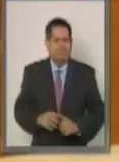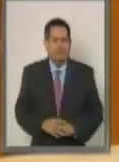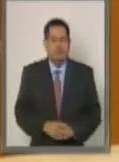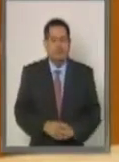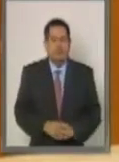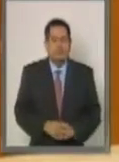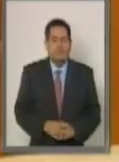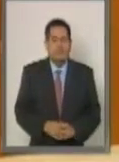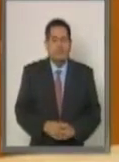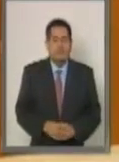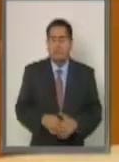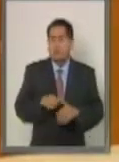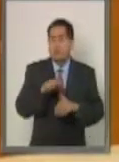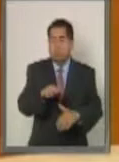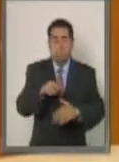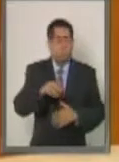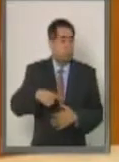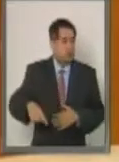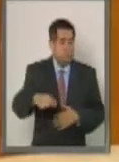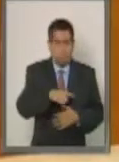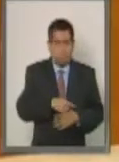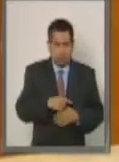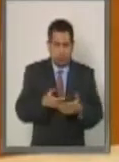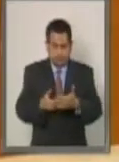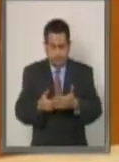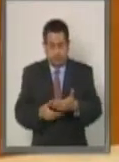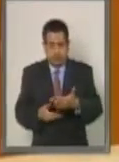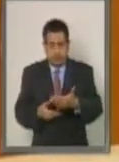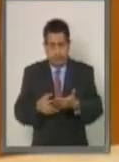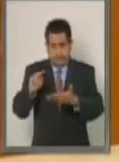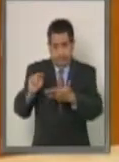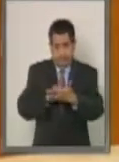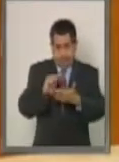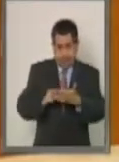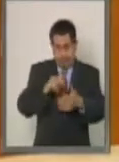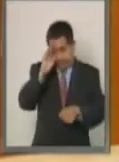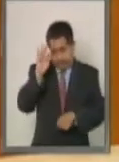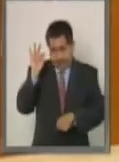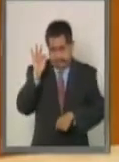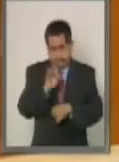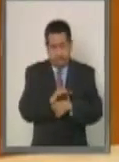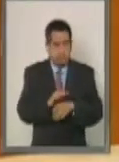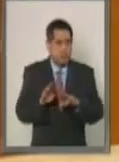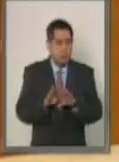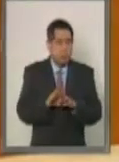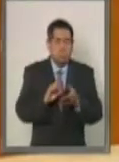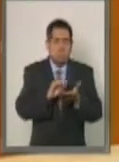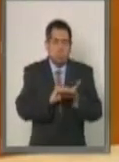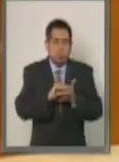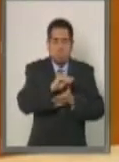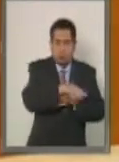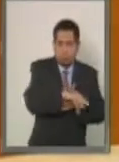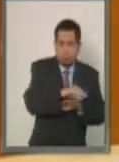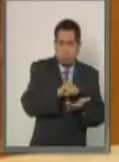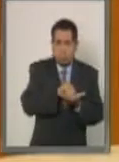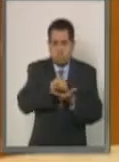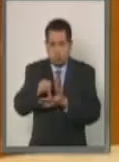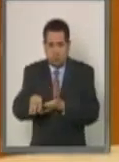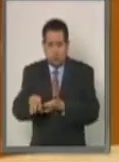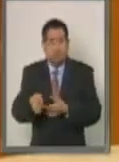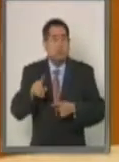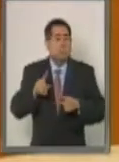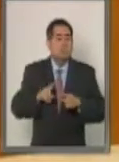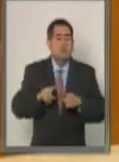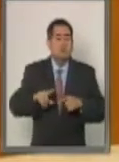En el caso de los acuerdos para la promoción y protección recíproca de inversiones entre el